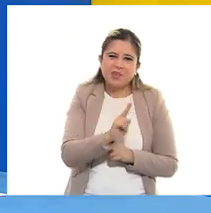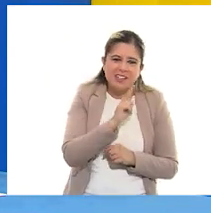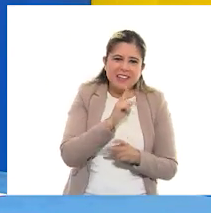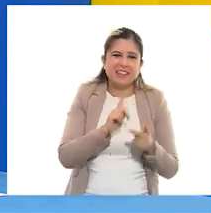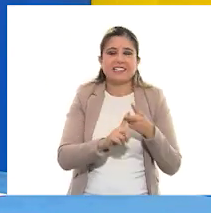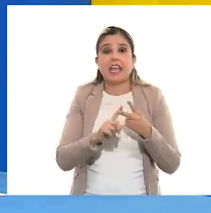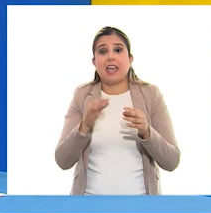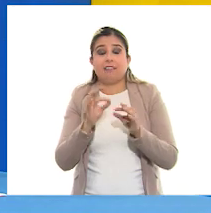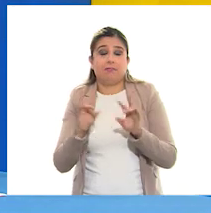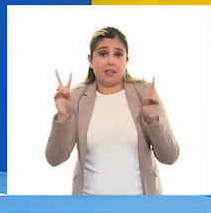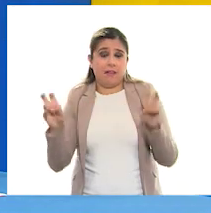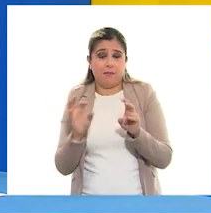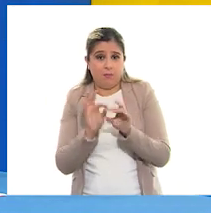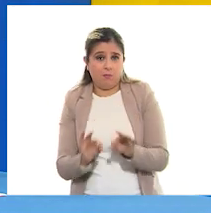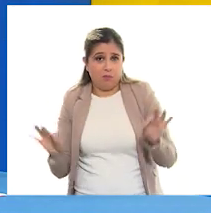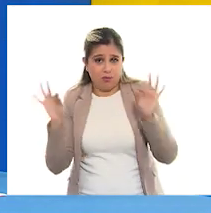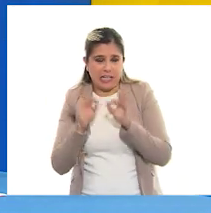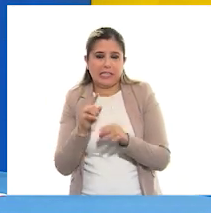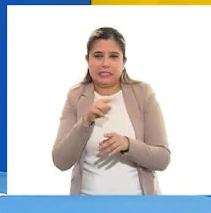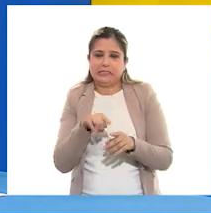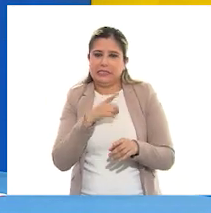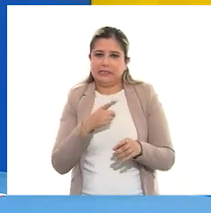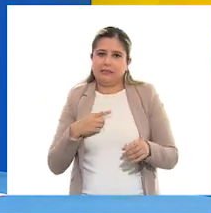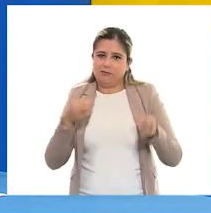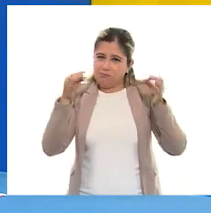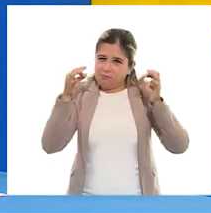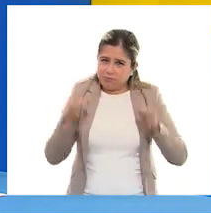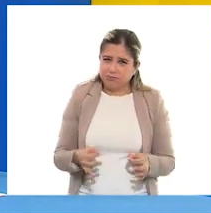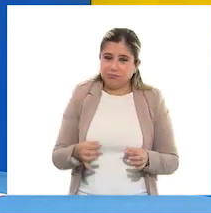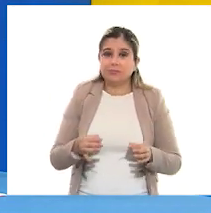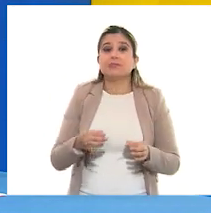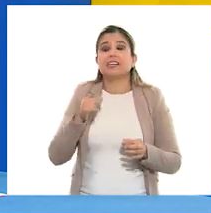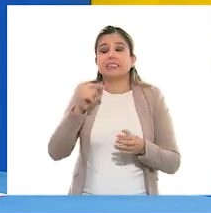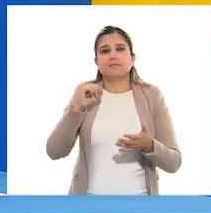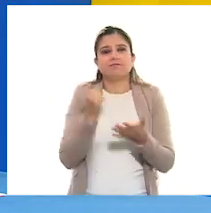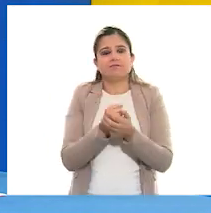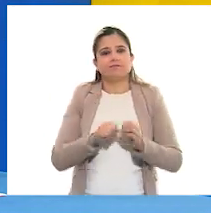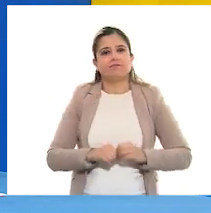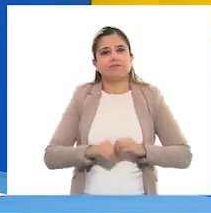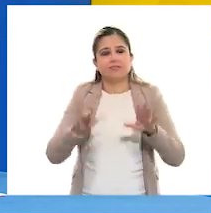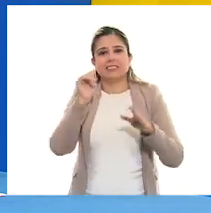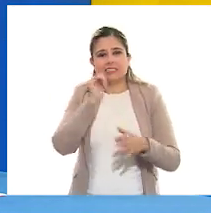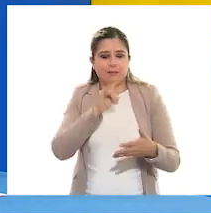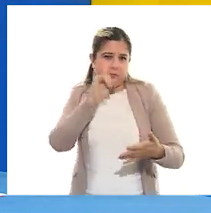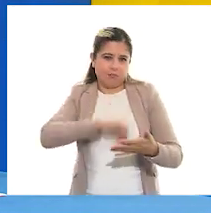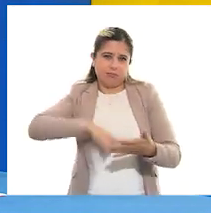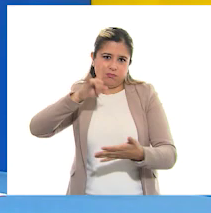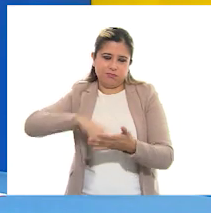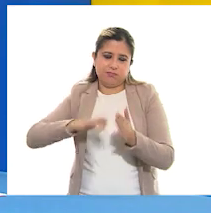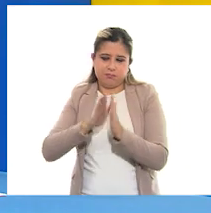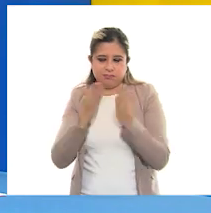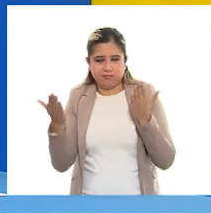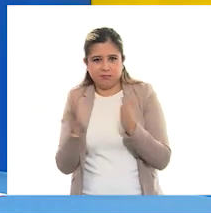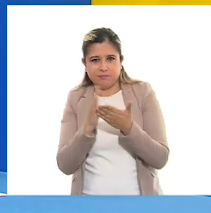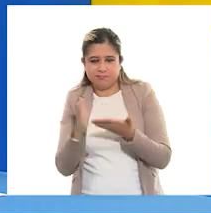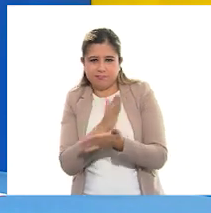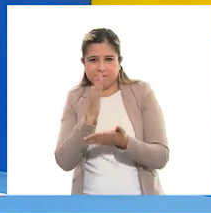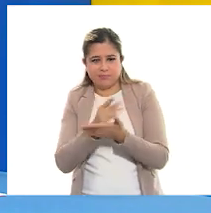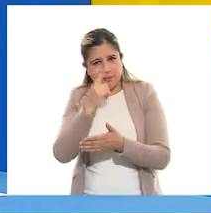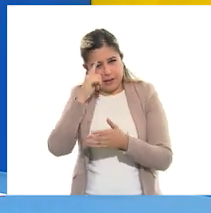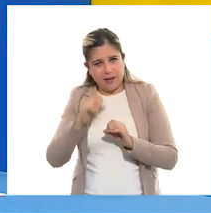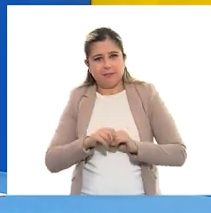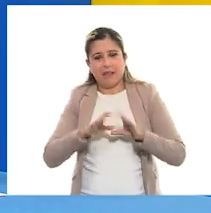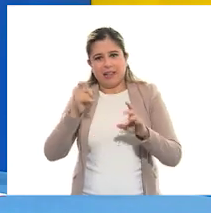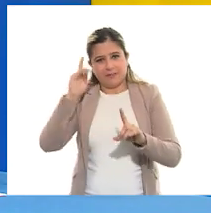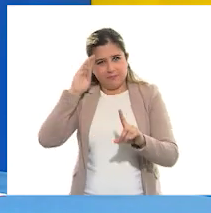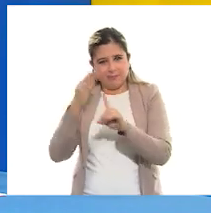tema relevante o asunto de su interés. Estas se publican en secciones creadas específicamente para este